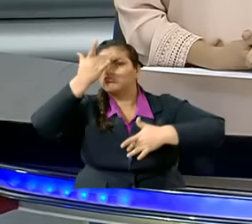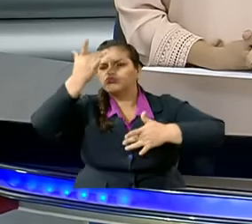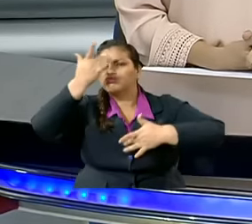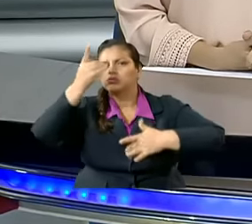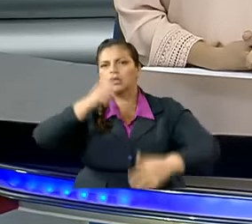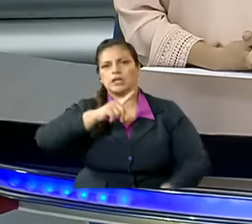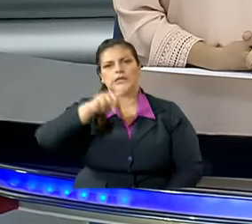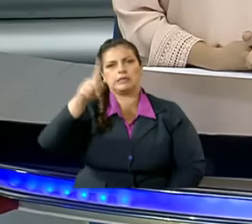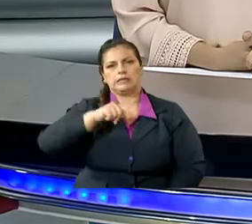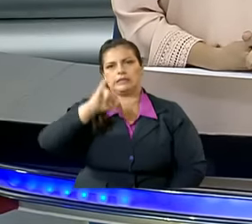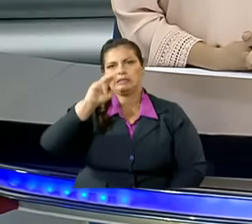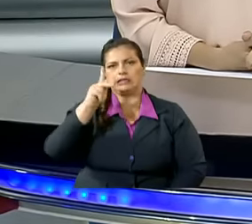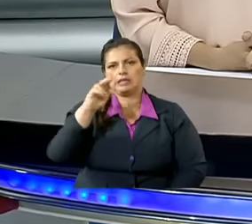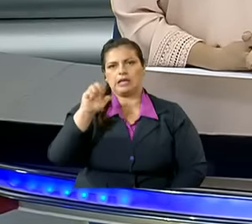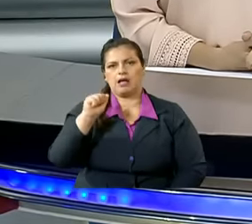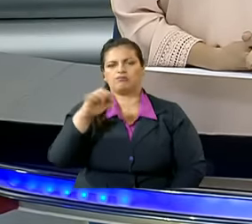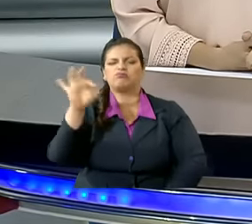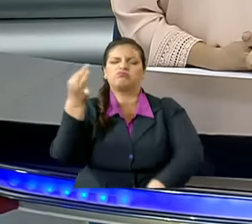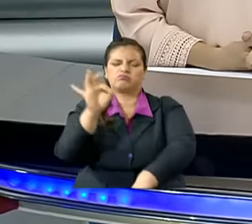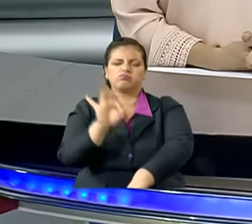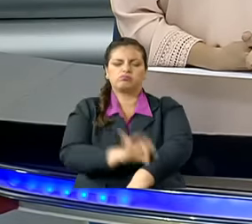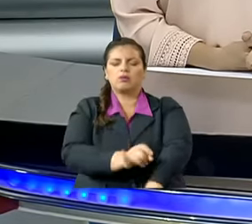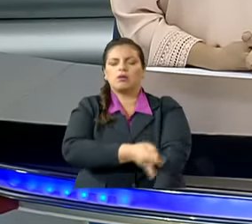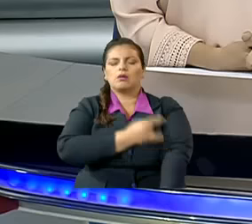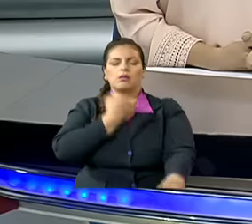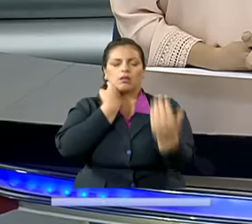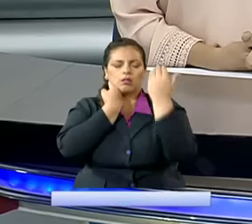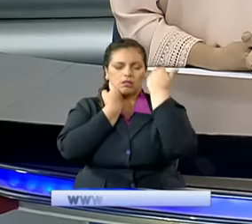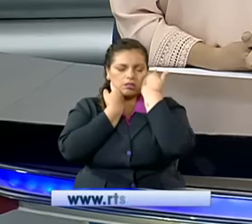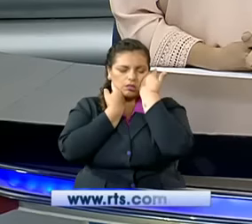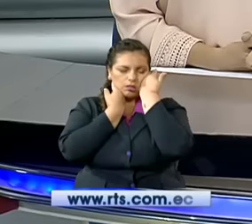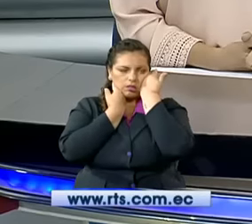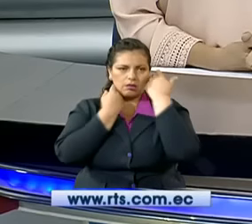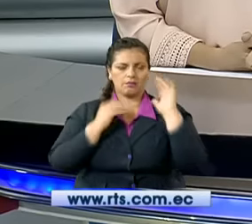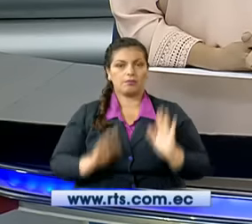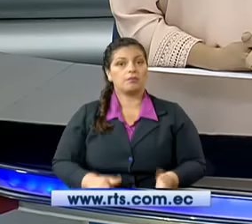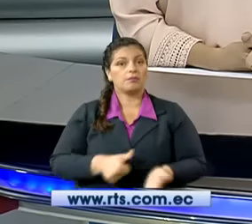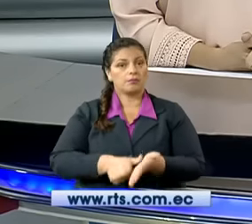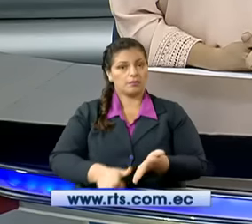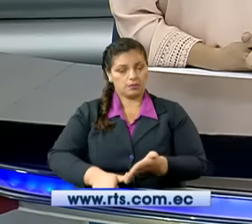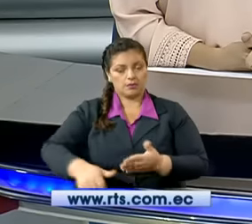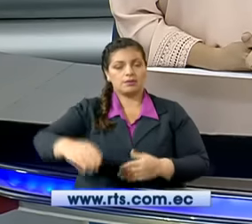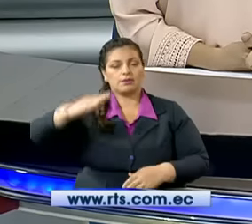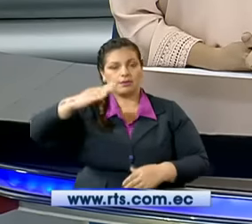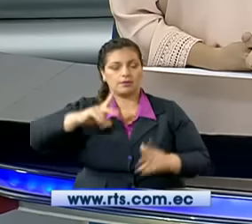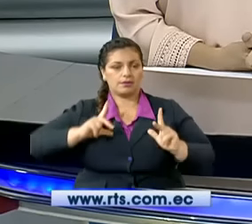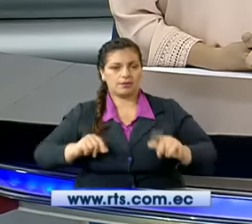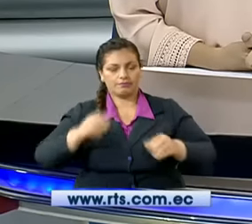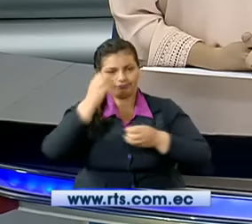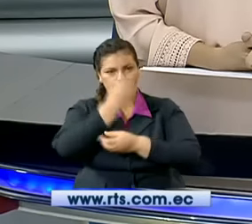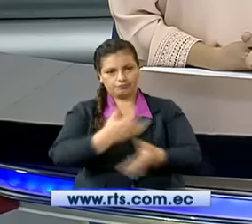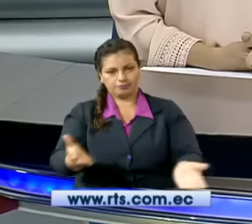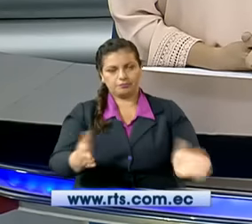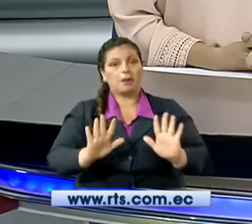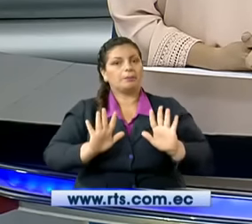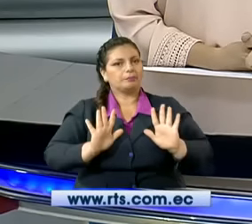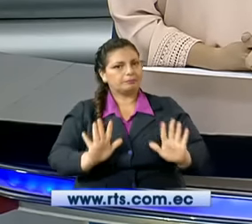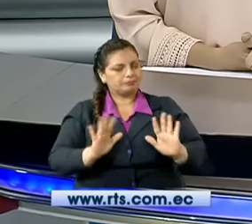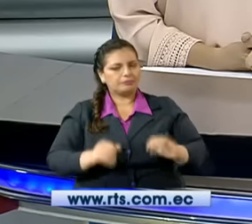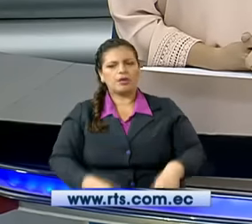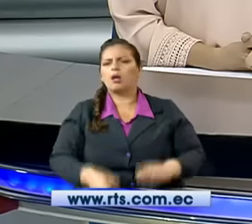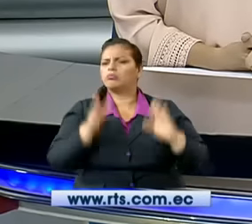del Ministerio de Salud. Sin embargo, el plan de prevención ejecutado por esta temporada de lluvias ha permitido que no